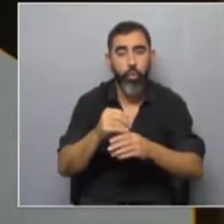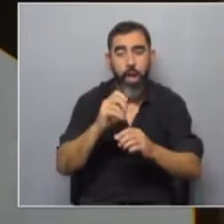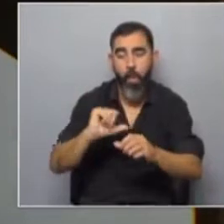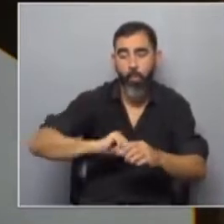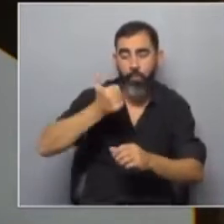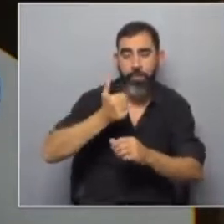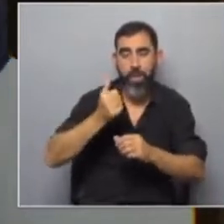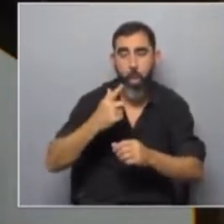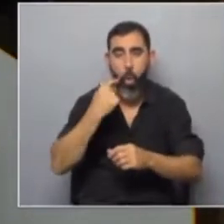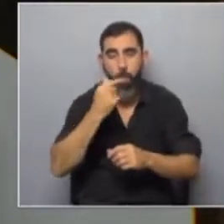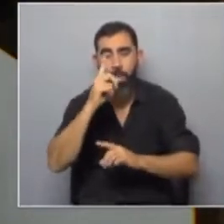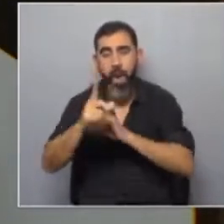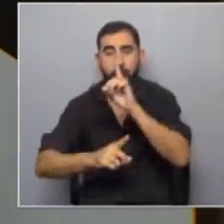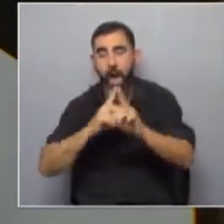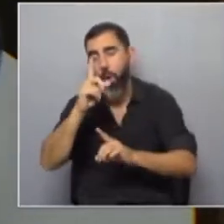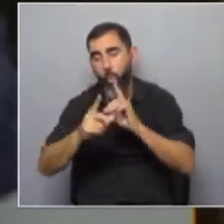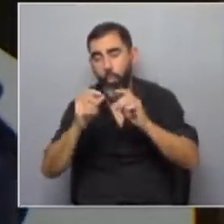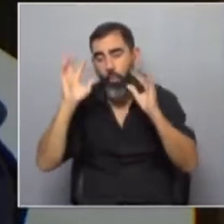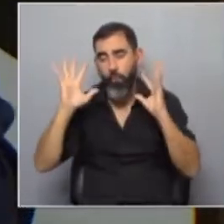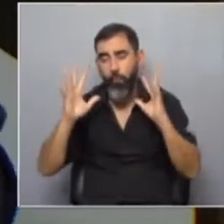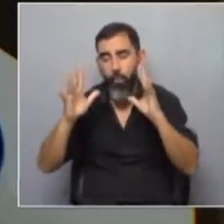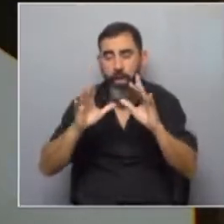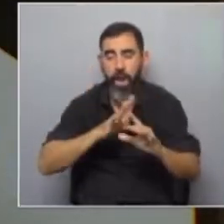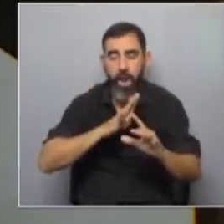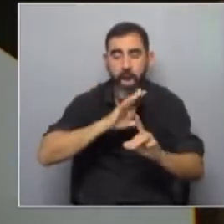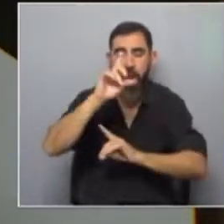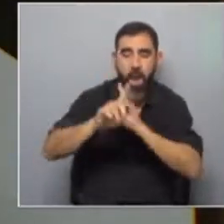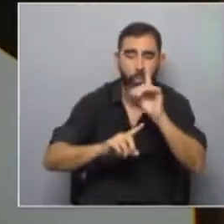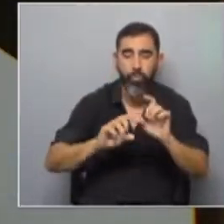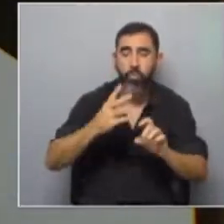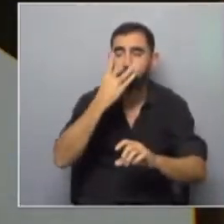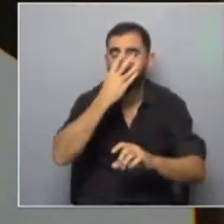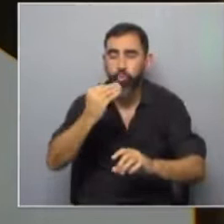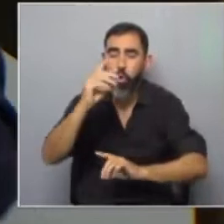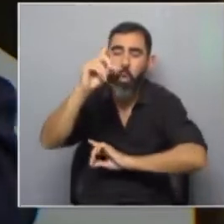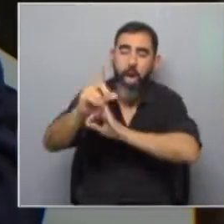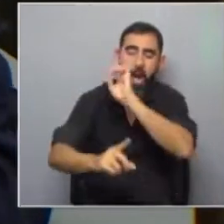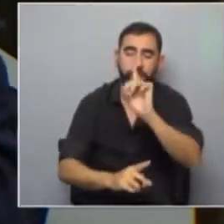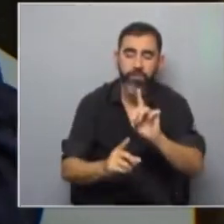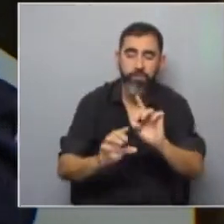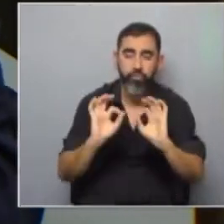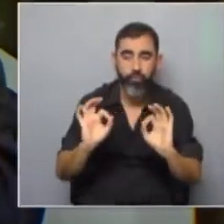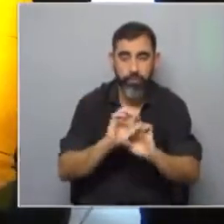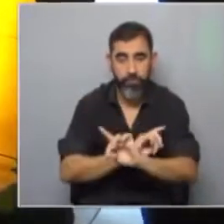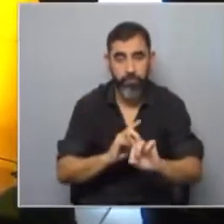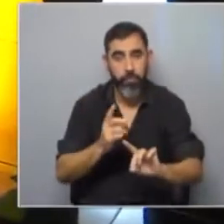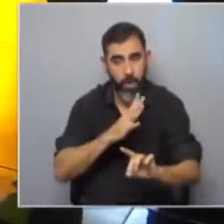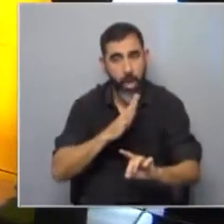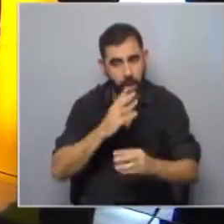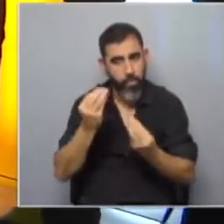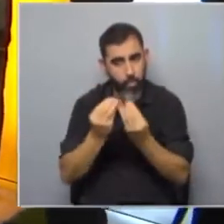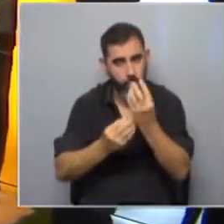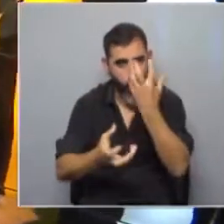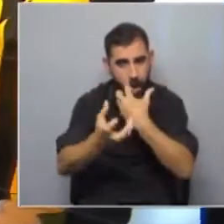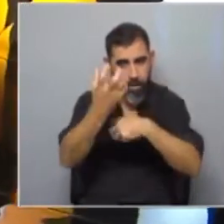una biblioteca de multimedia. Digo, es fundamental para eso, ¿no? Para lo que dice Leo, o sea, nos creemos que